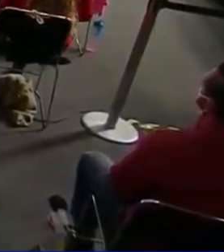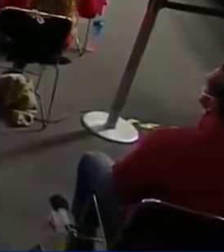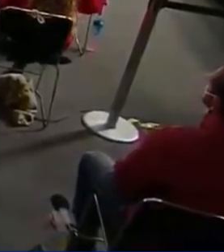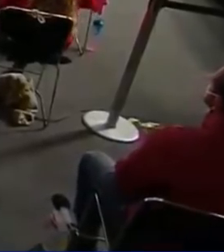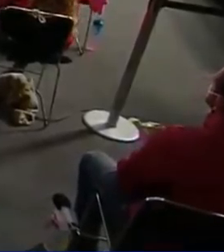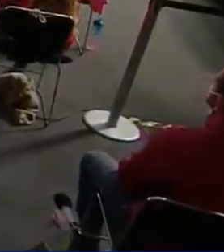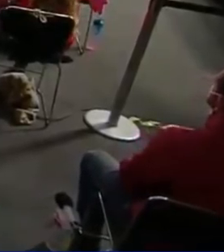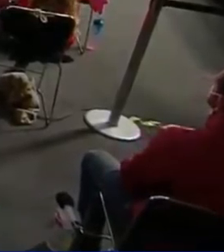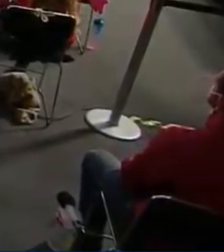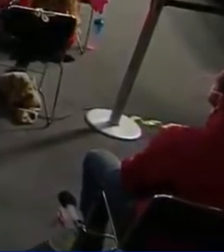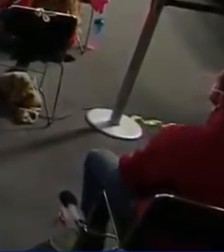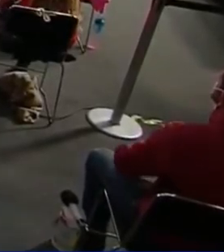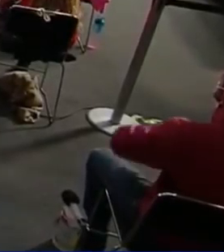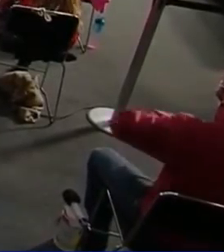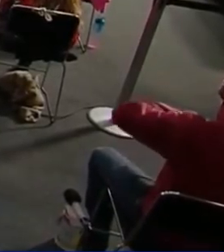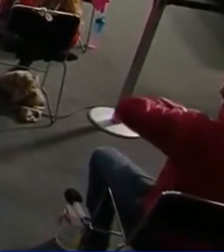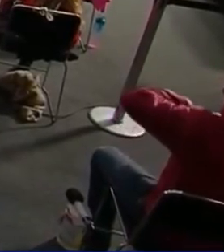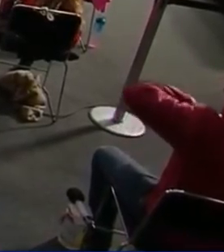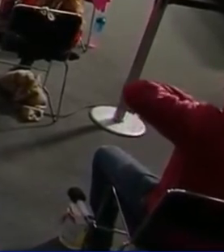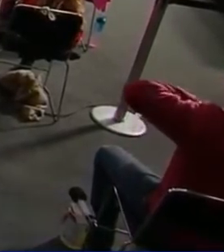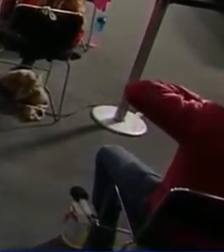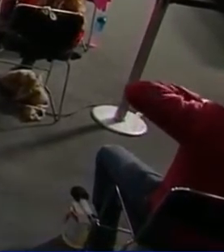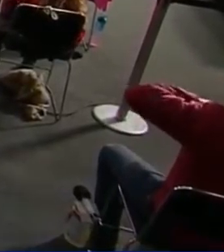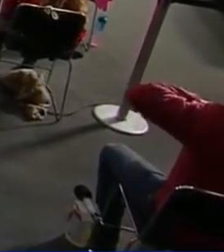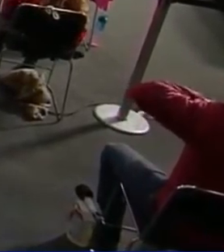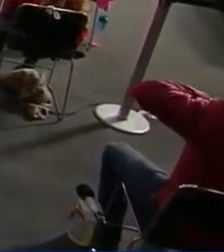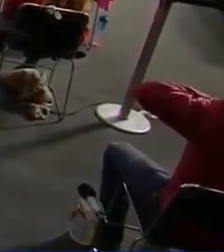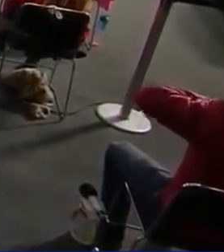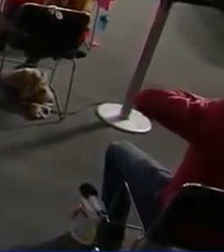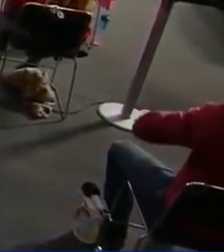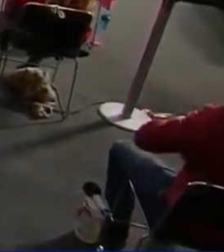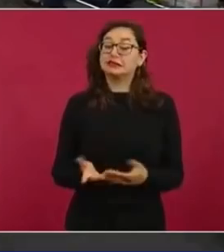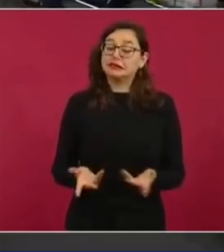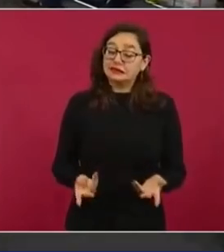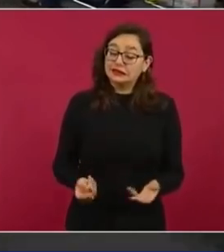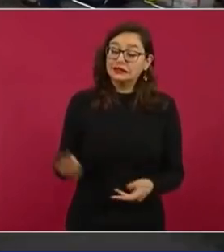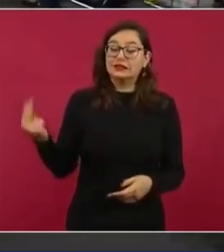va a requerir de convencer